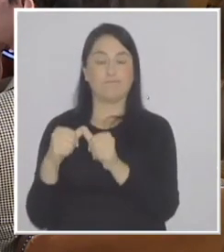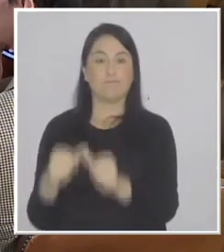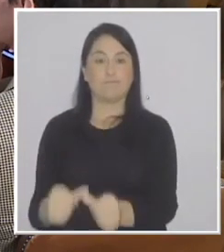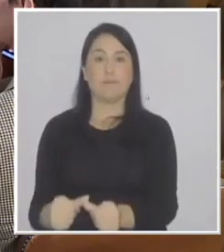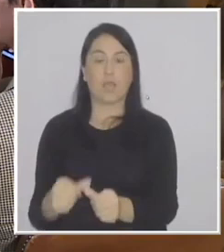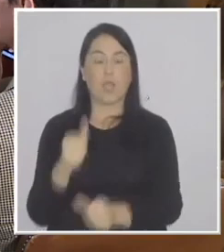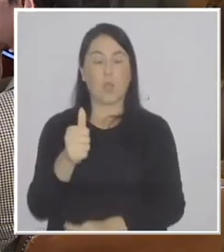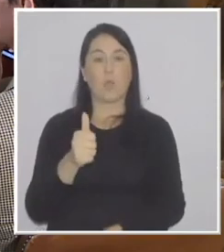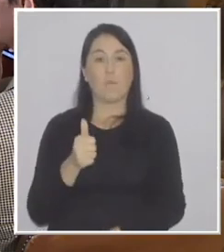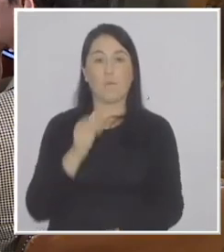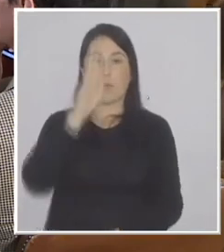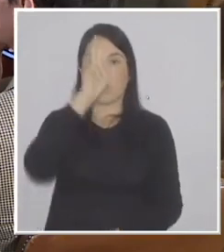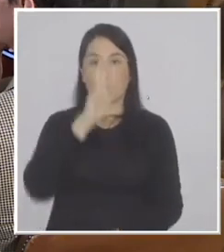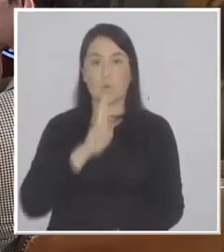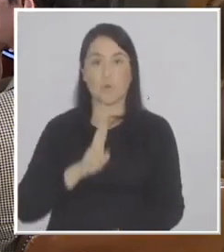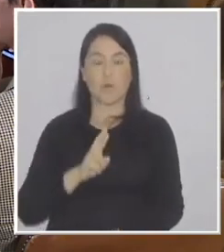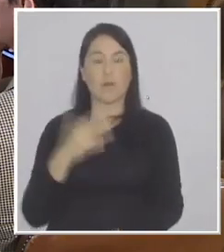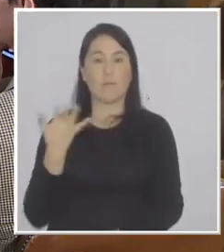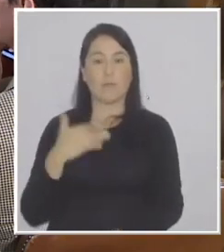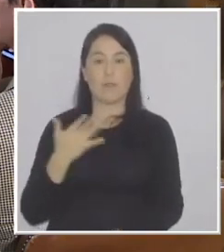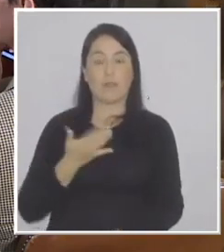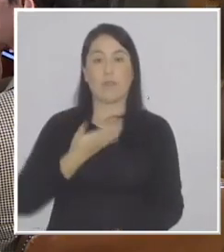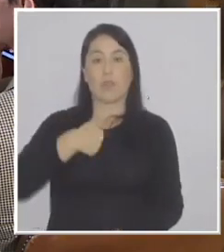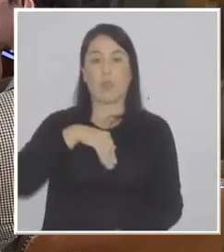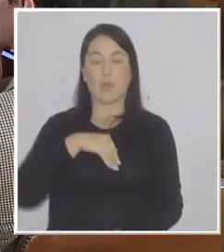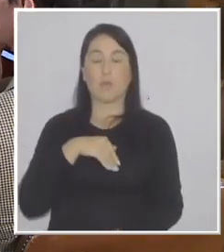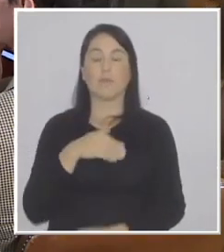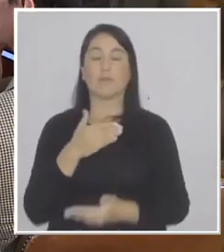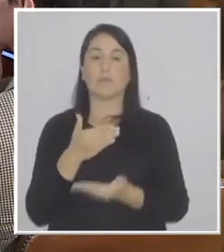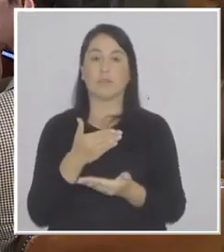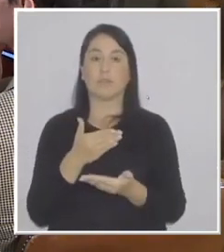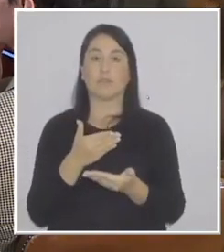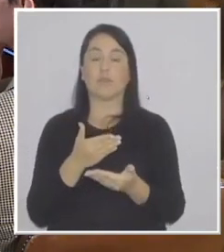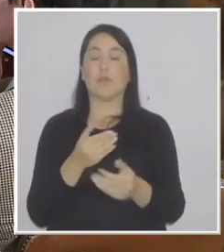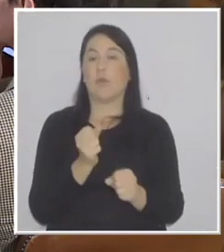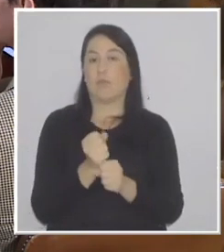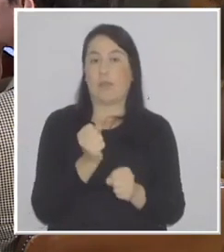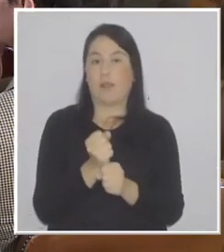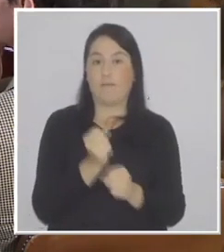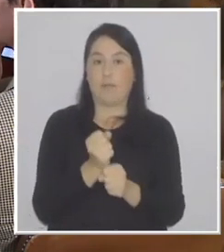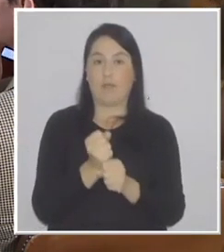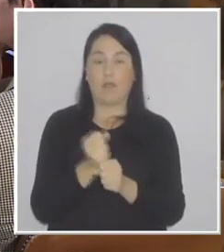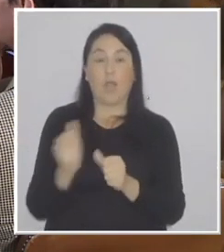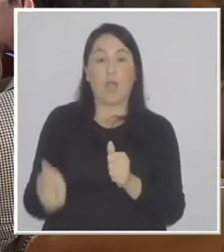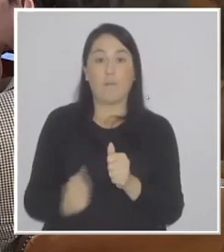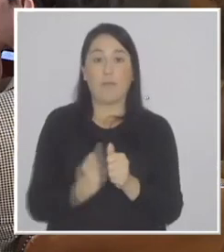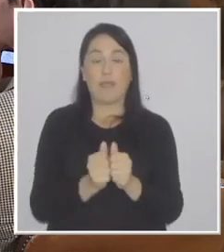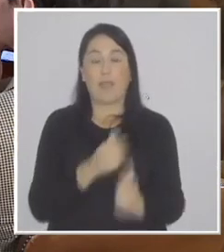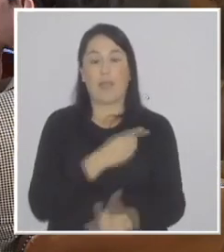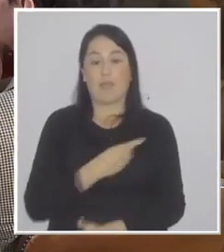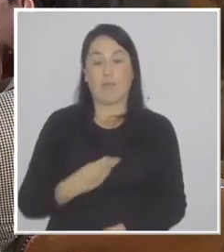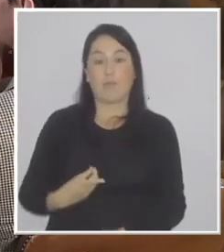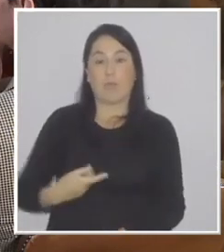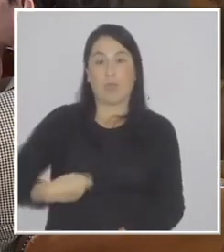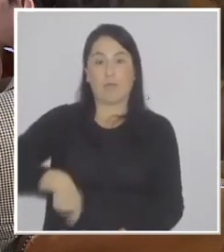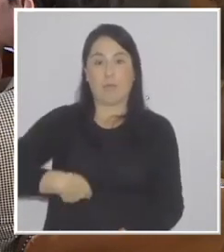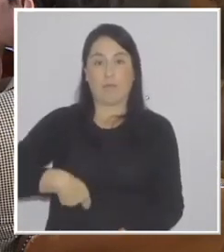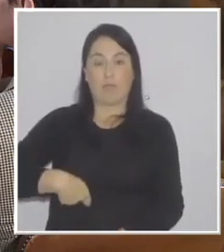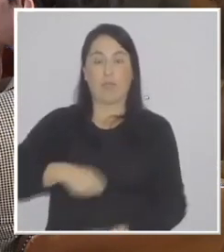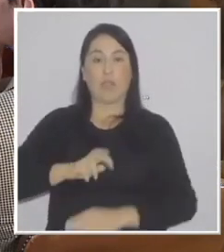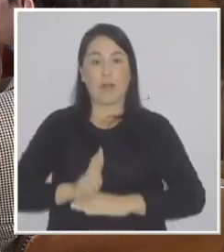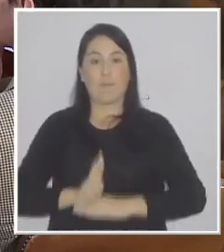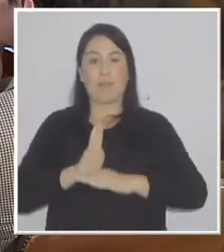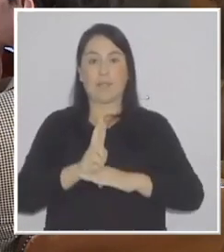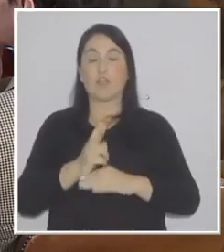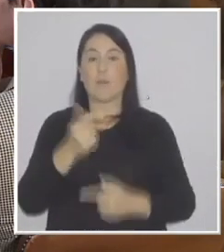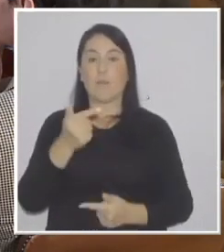nuestro poder legislativo. Ha sabido acompañar a los parlamentarios en sus actividades legislativas de representación política y